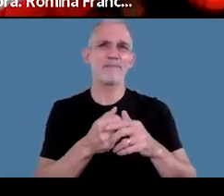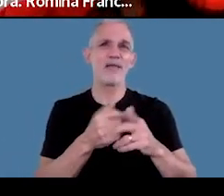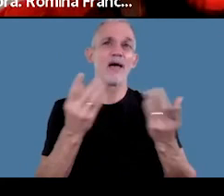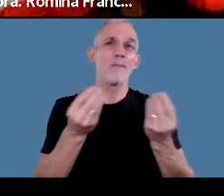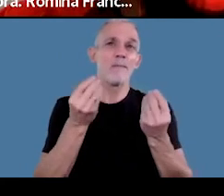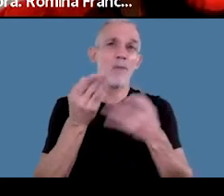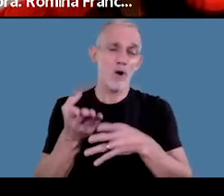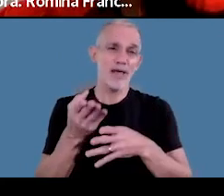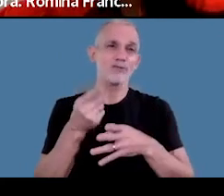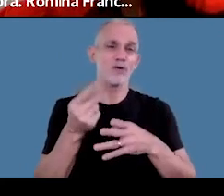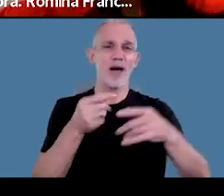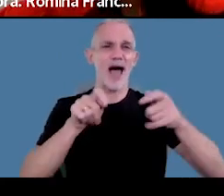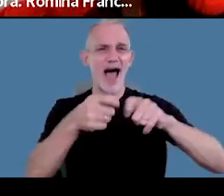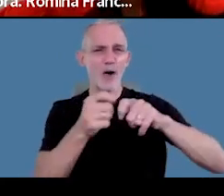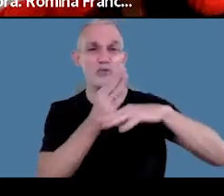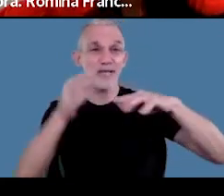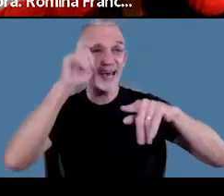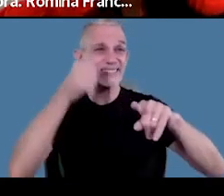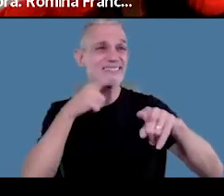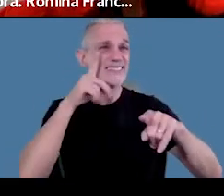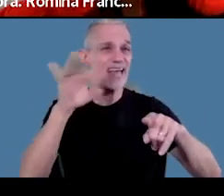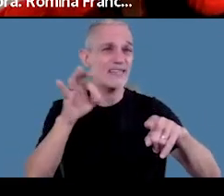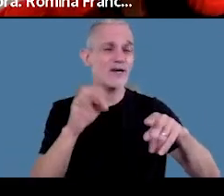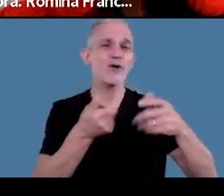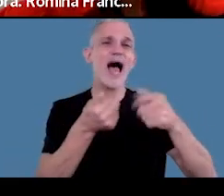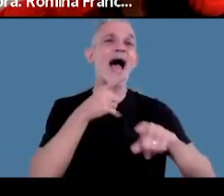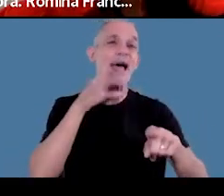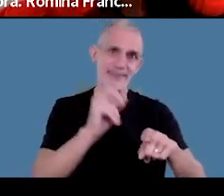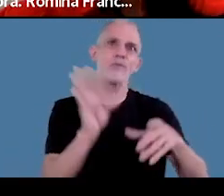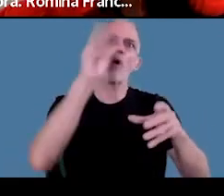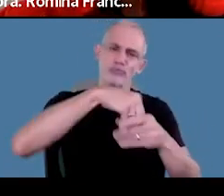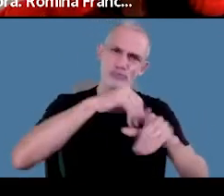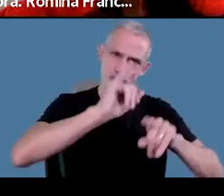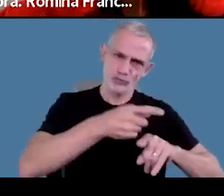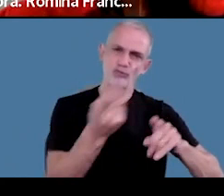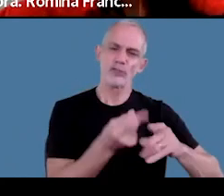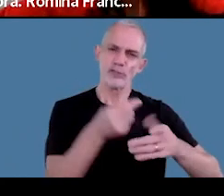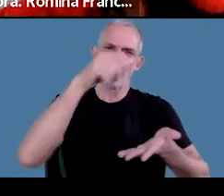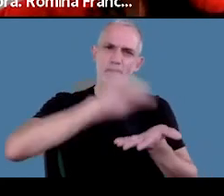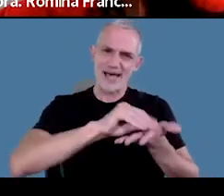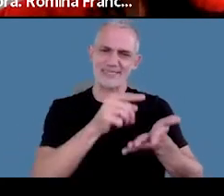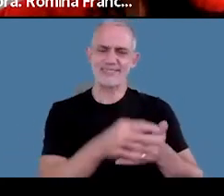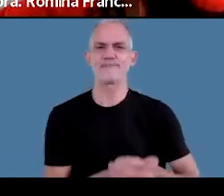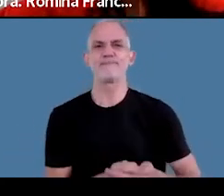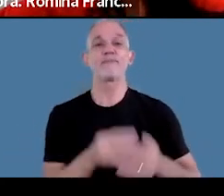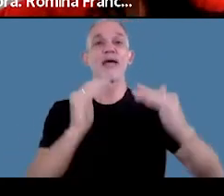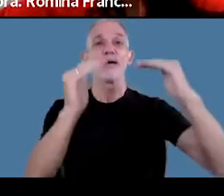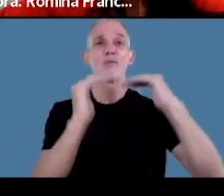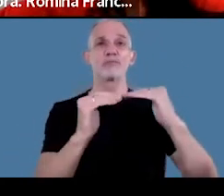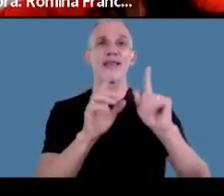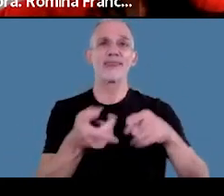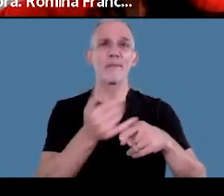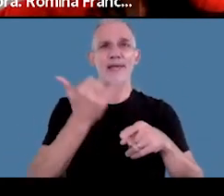cual en nuestro ajuste estático va a ser un activo computable y nos va a generar la pérdida. Después podemos también